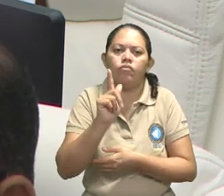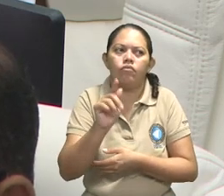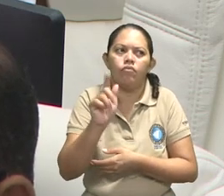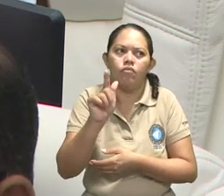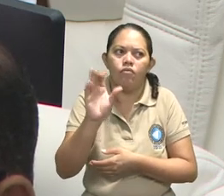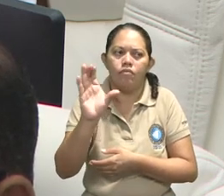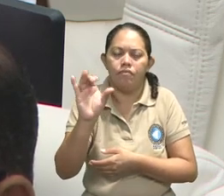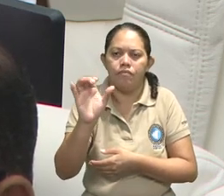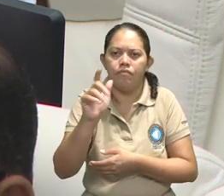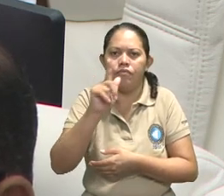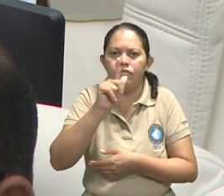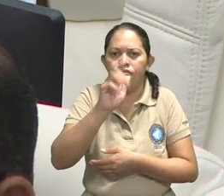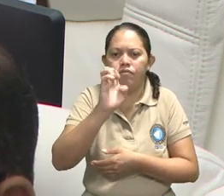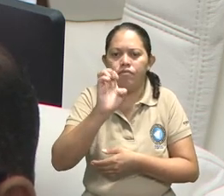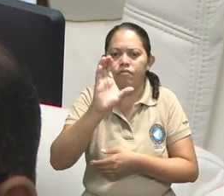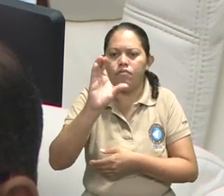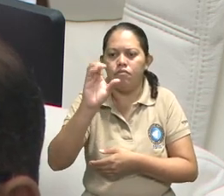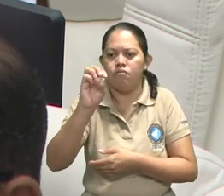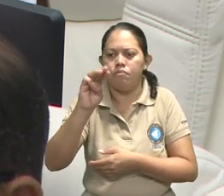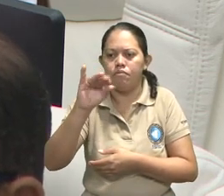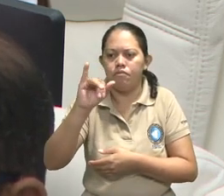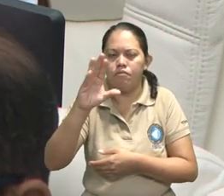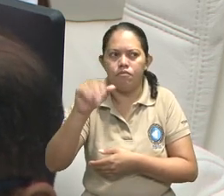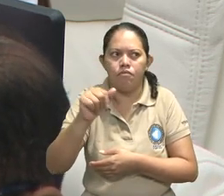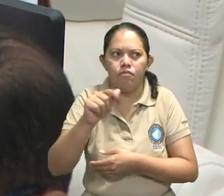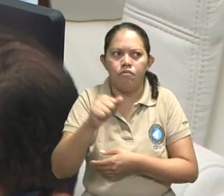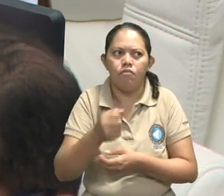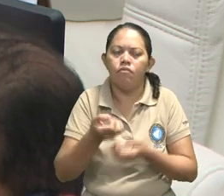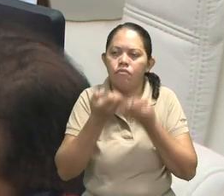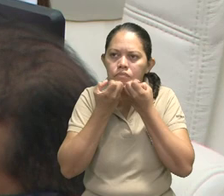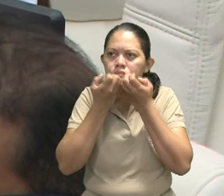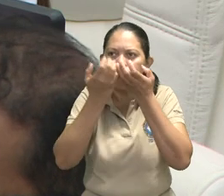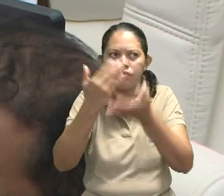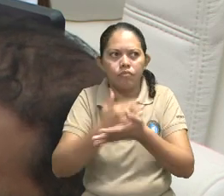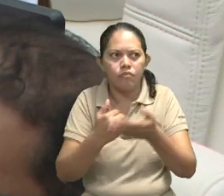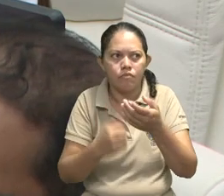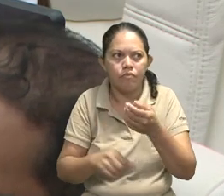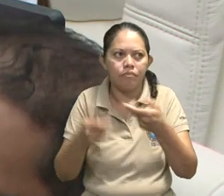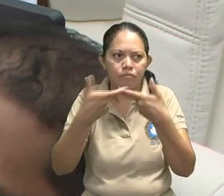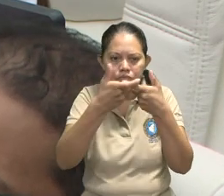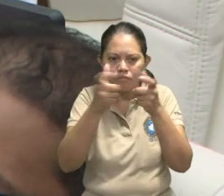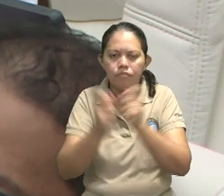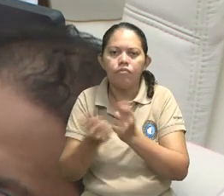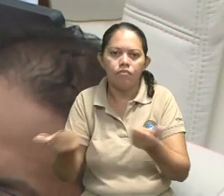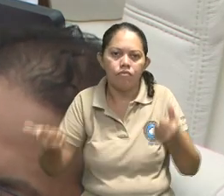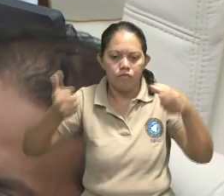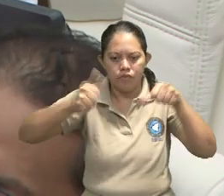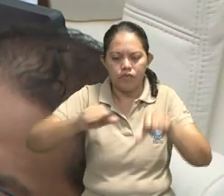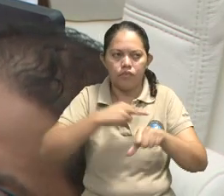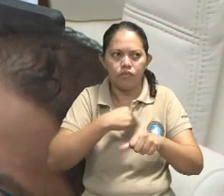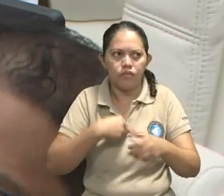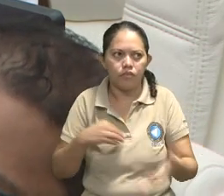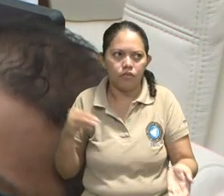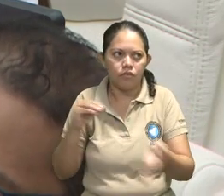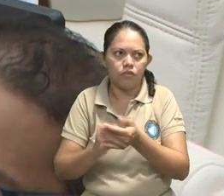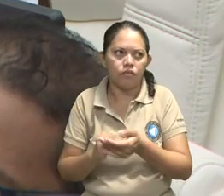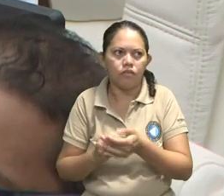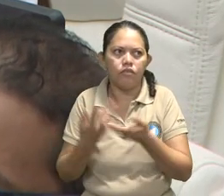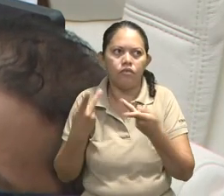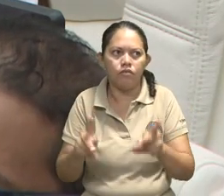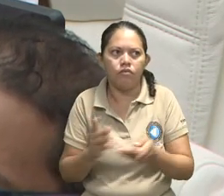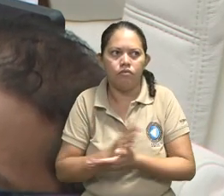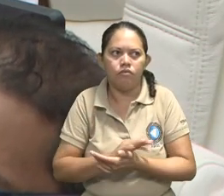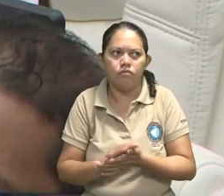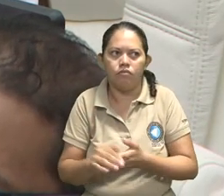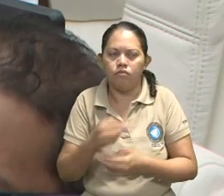de Telecomunicaciones y Correos Telcor. Solicitamos al honorable plenario su aprobación en lo general y particular